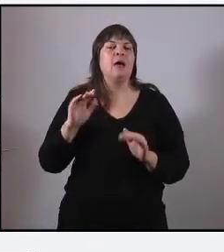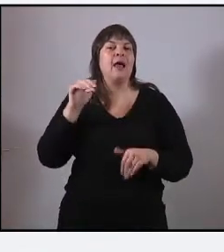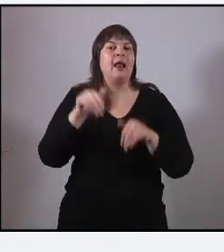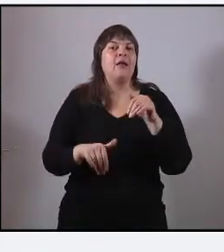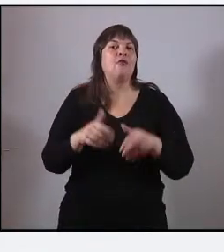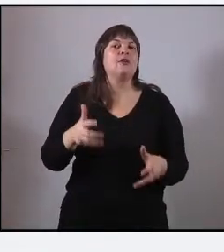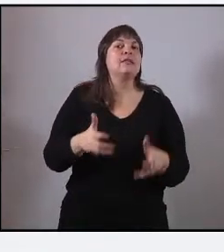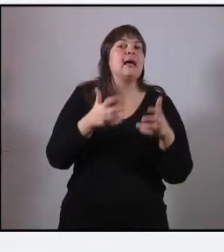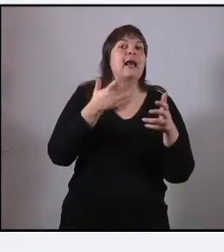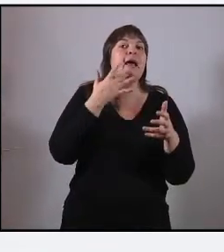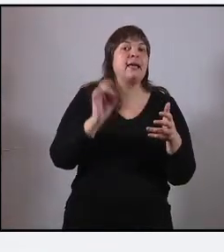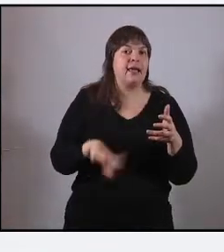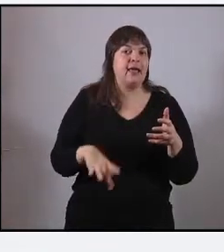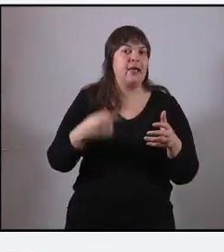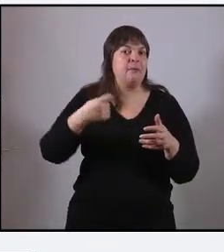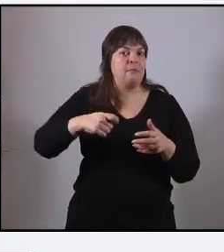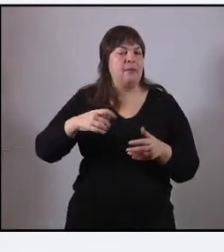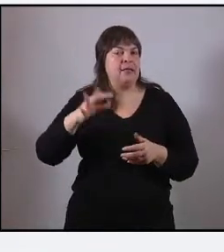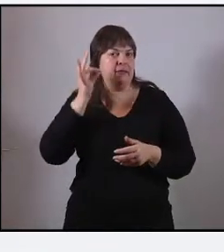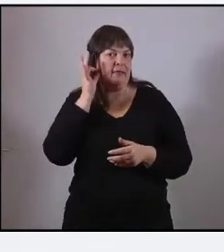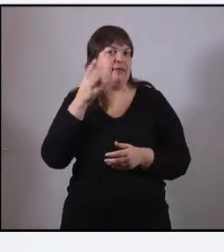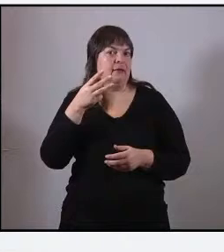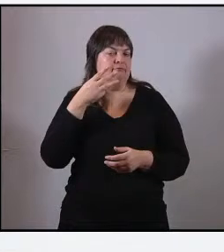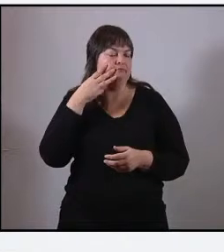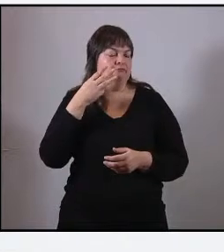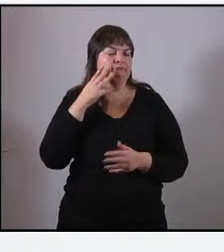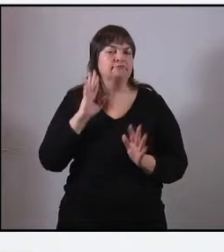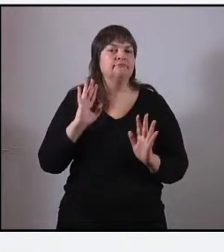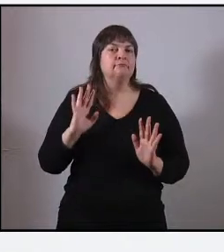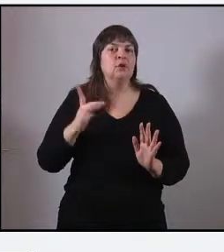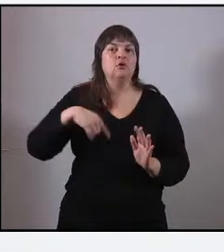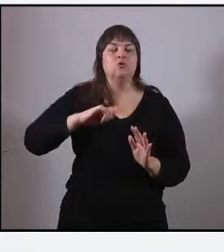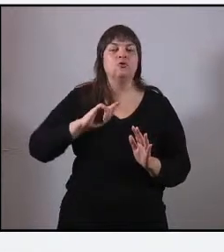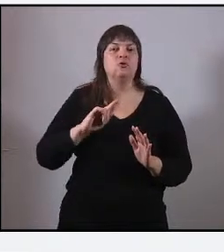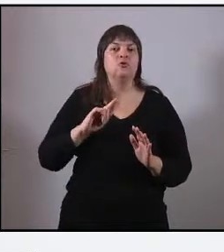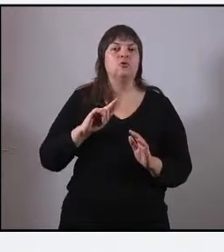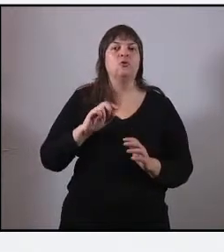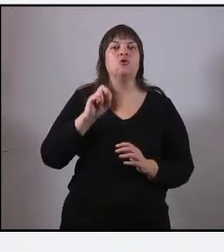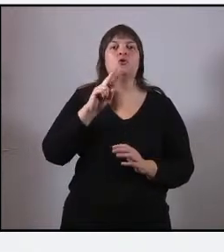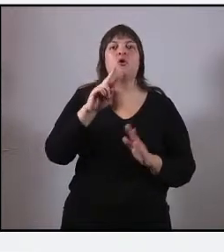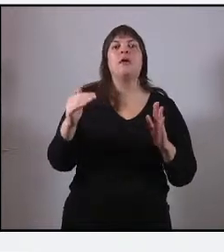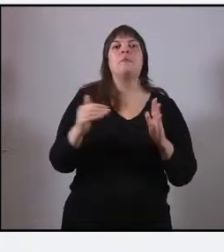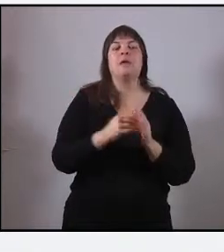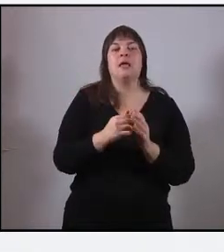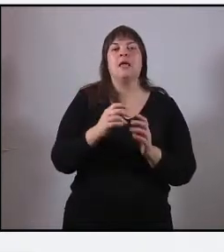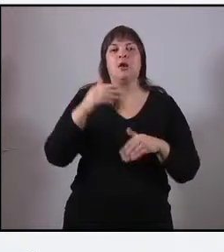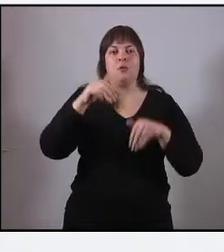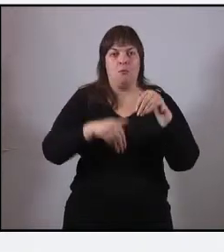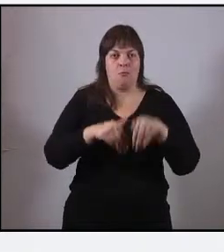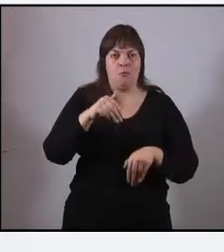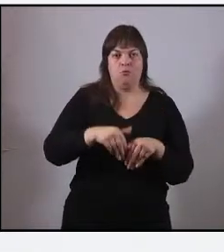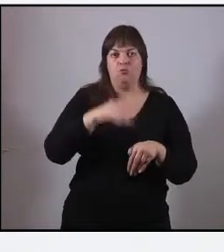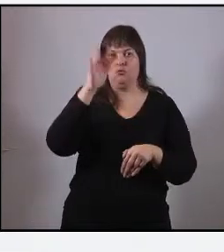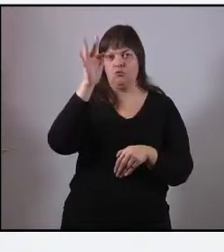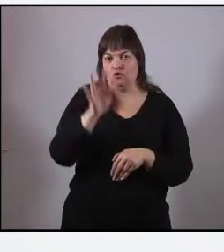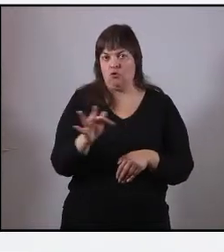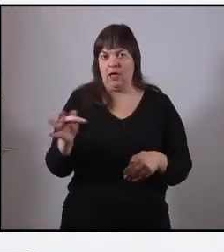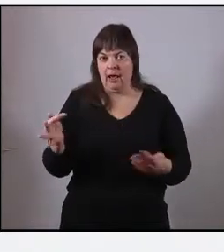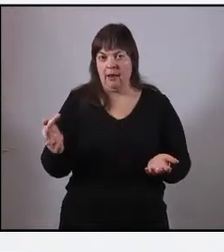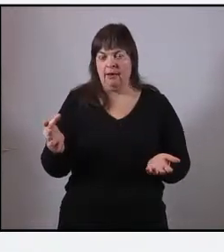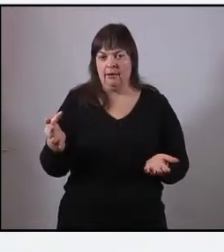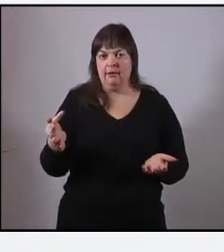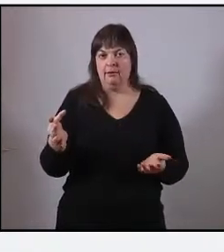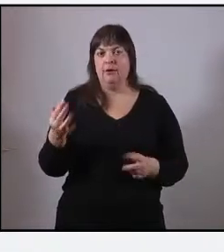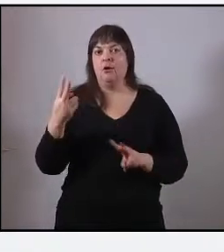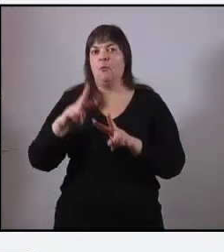elecciones ha sido la presidenta María Guardiola. Hemos obtenido más de 12.000 votos, que es la suma de los votos que tienen